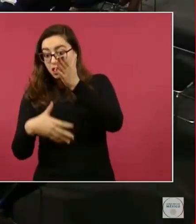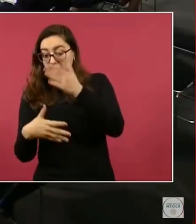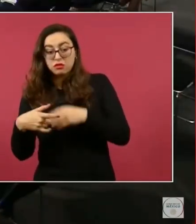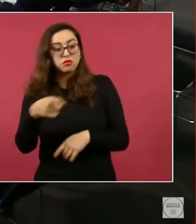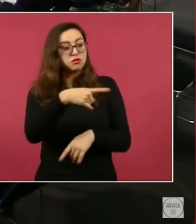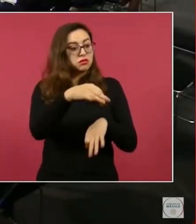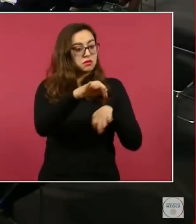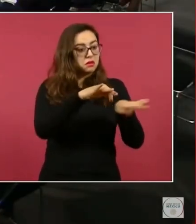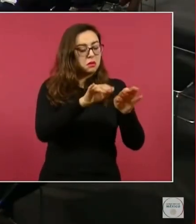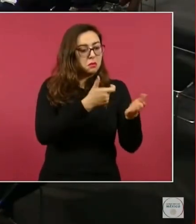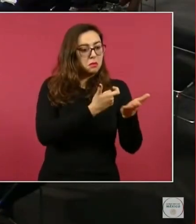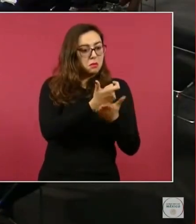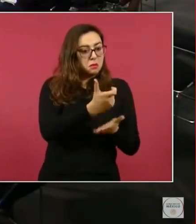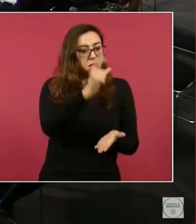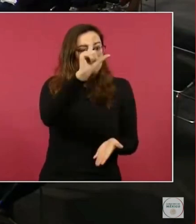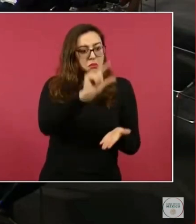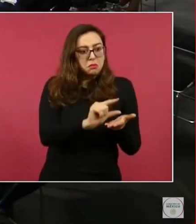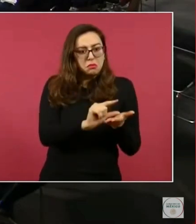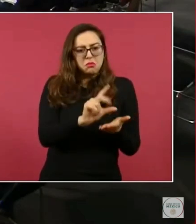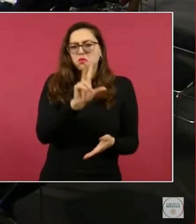los trabajadores.